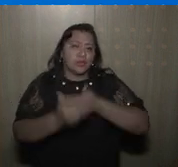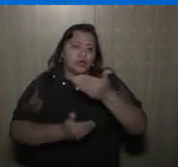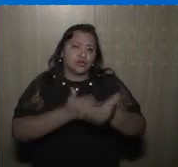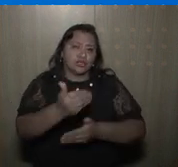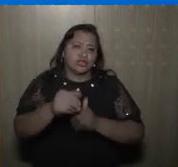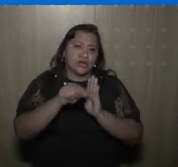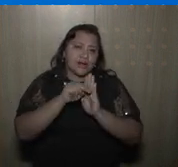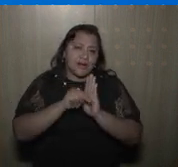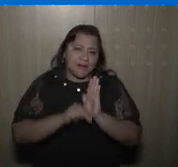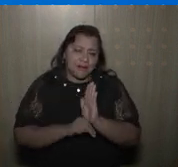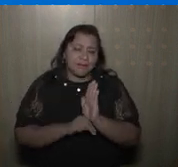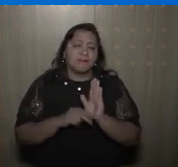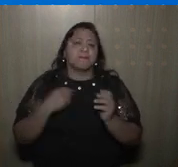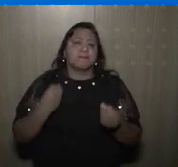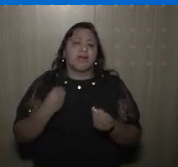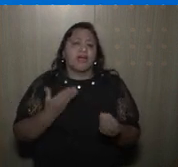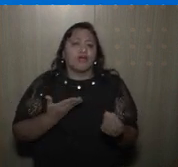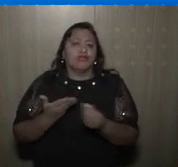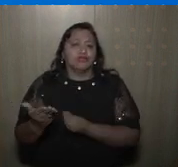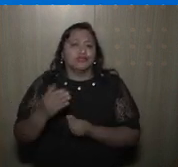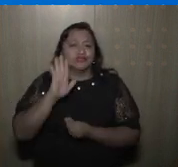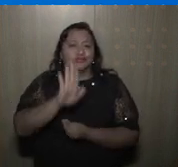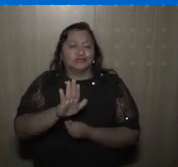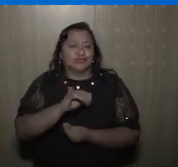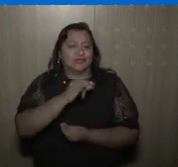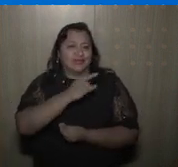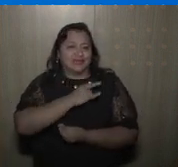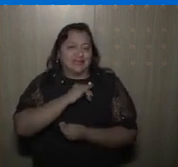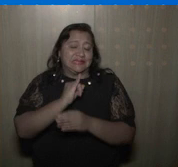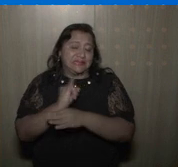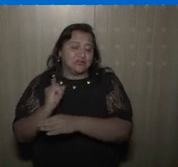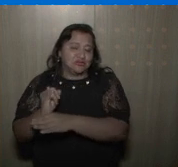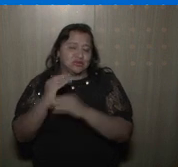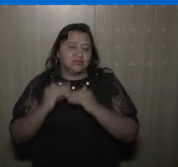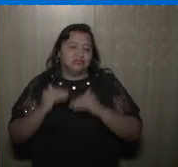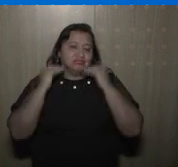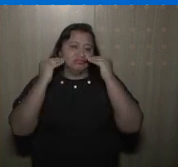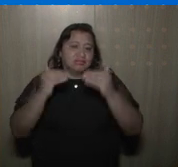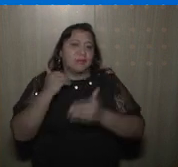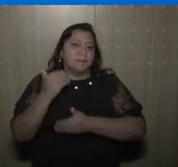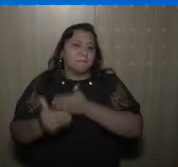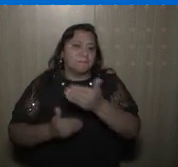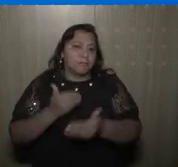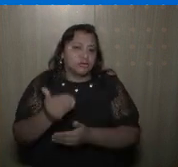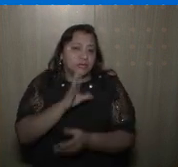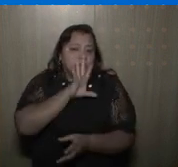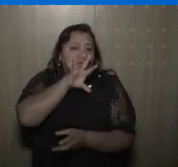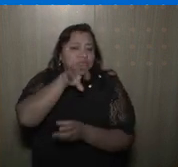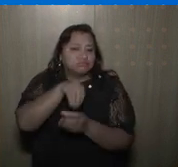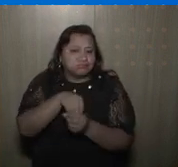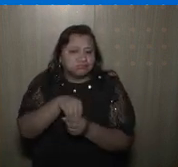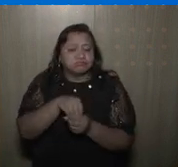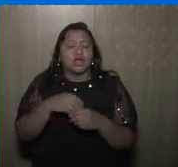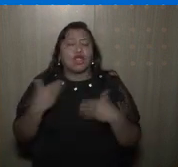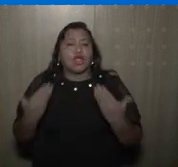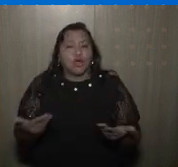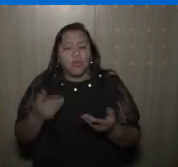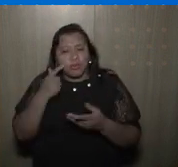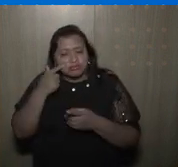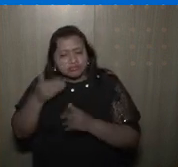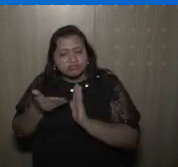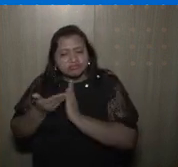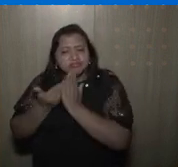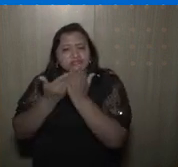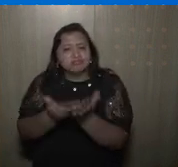autoevaluación para las condiciones institucionales y de programas, se actualizó el procedimiento interno en aras de brindar orientaciones y